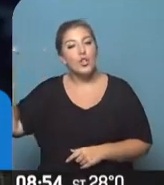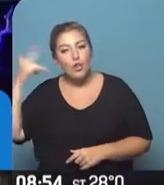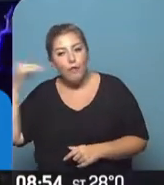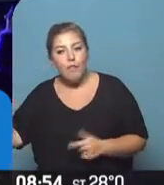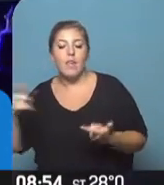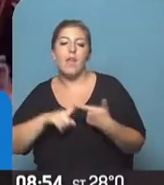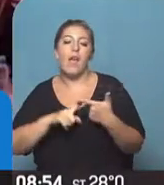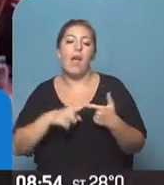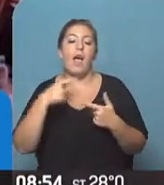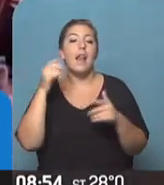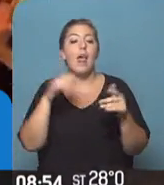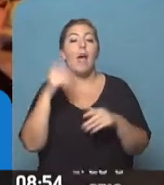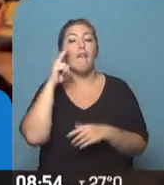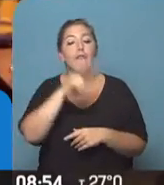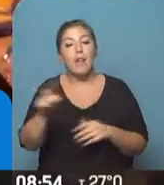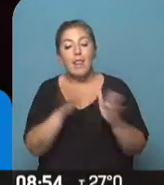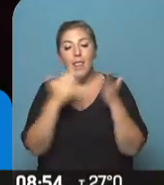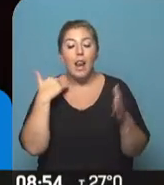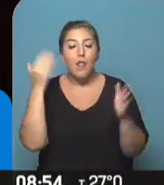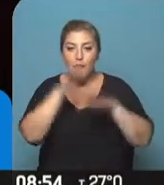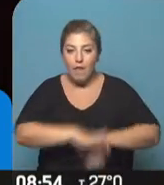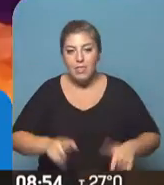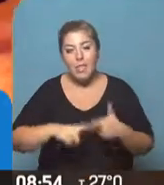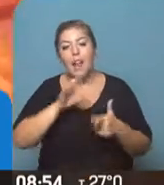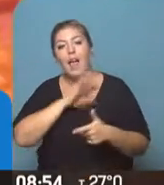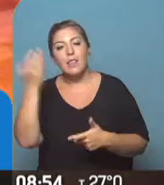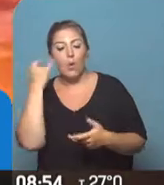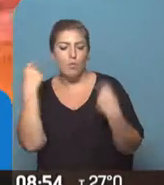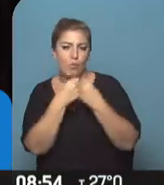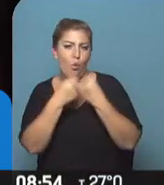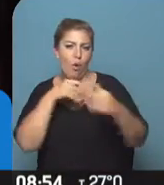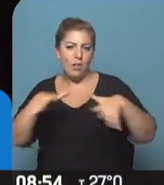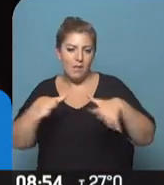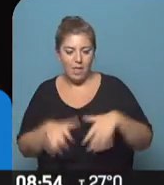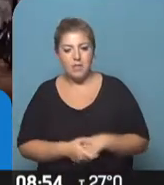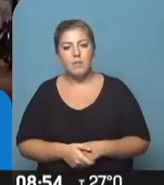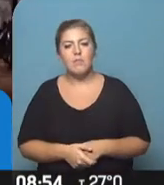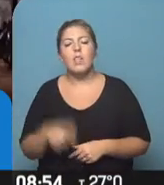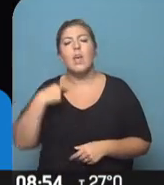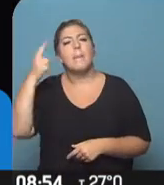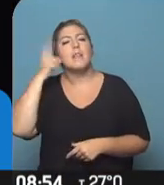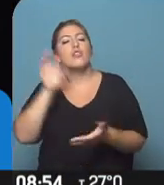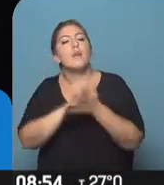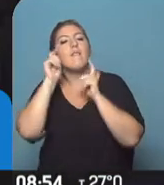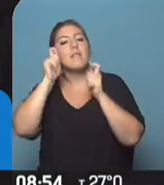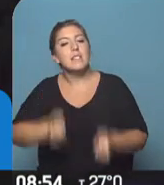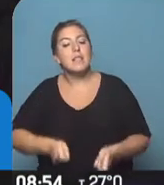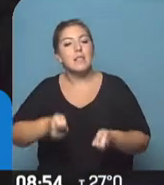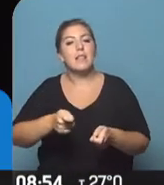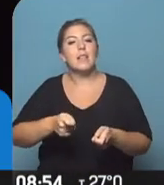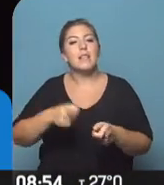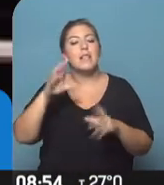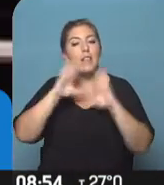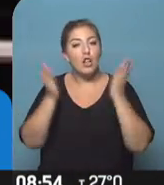Feria del Libro Infantil, la Feria del Libro Antiguo, entre muchísimas otras actividades. ¿Qué te viene a la mente de las grandes visitas internacionales? Totò la